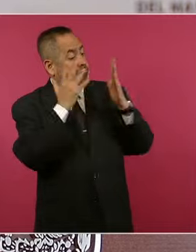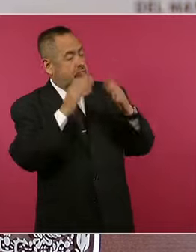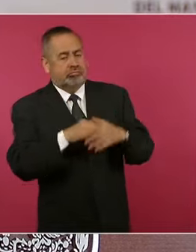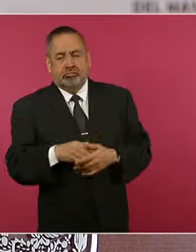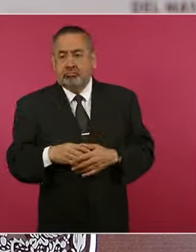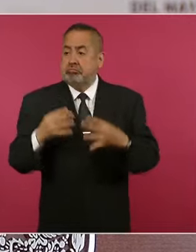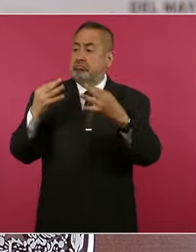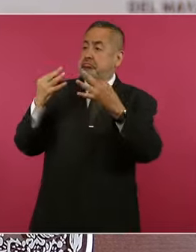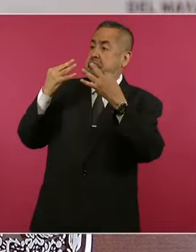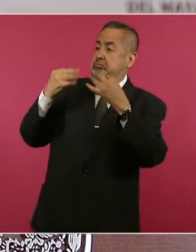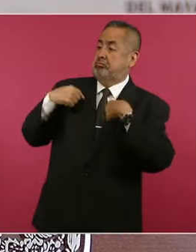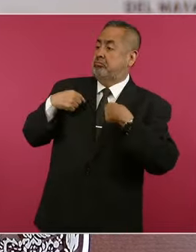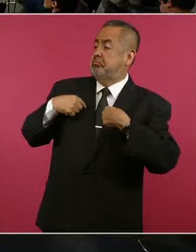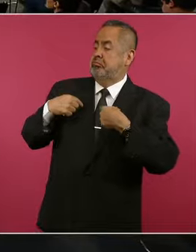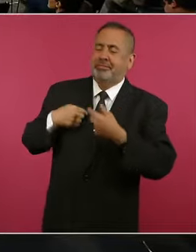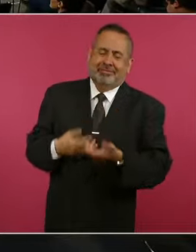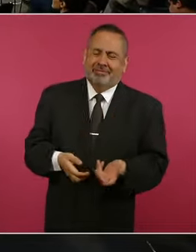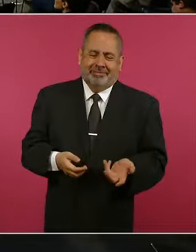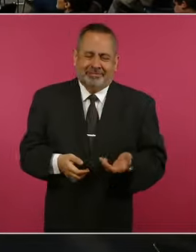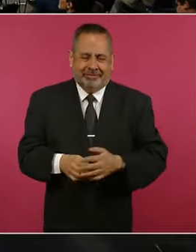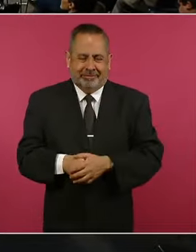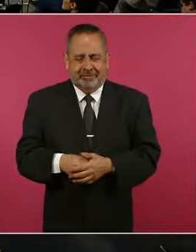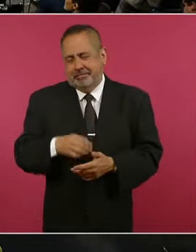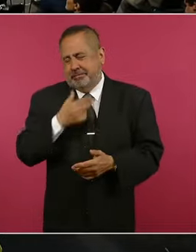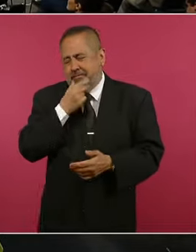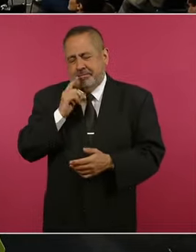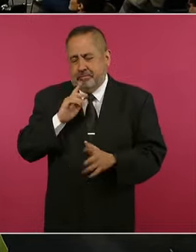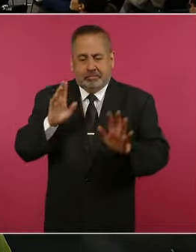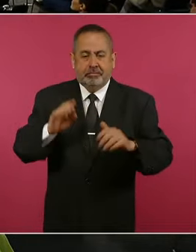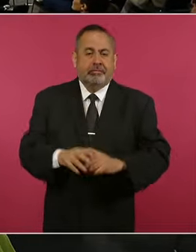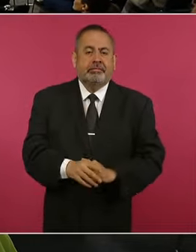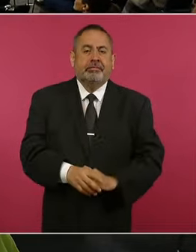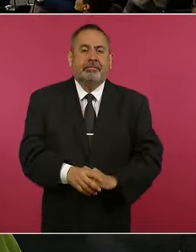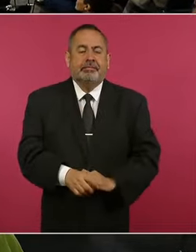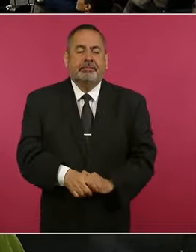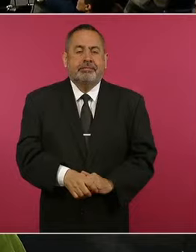notorio, hacerse notar. O notoria,